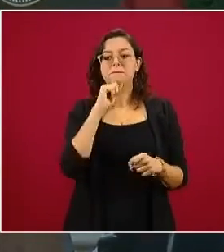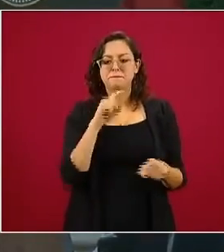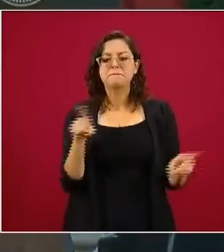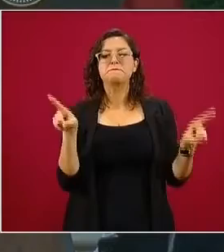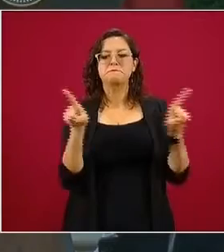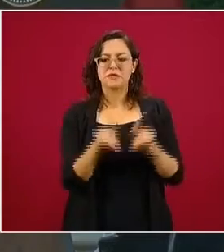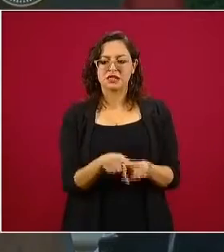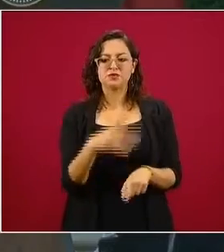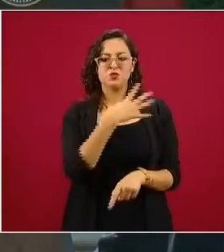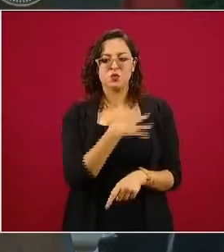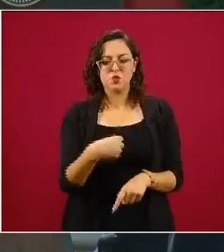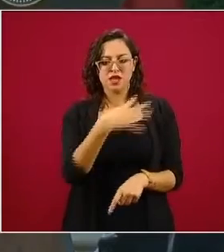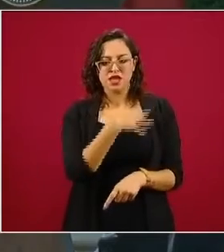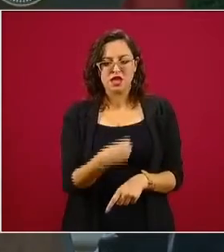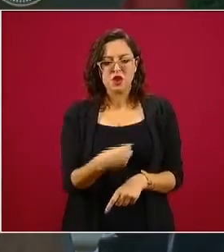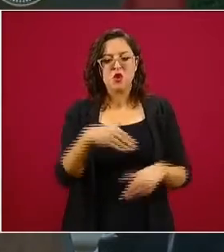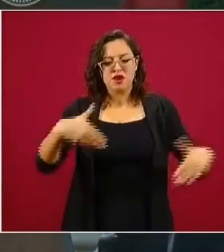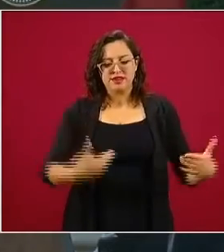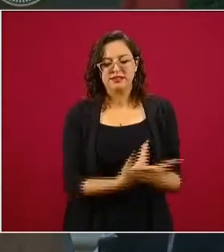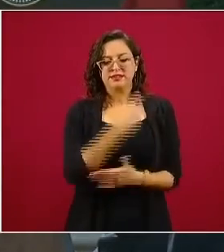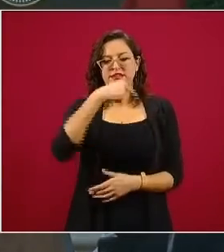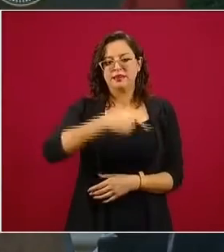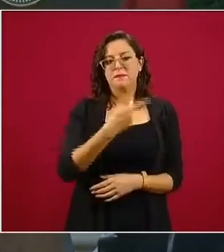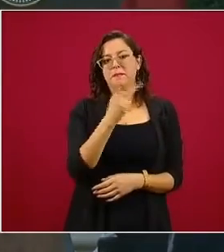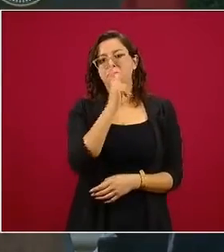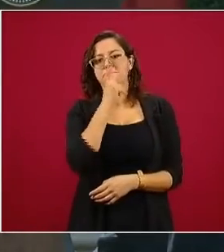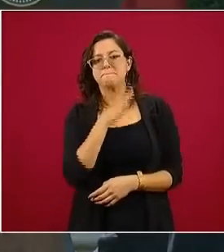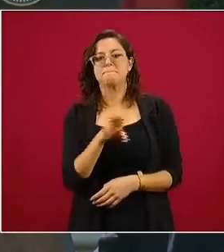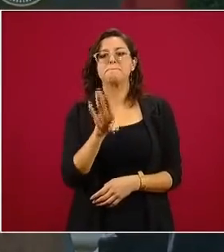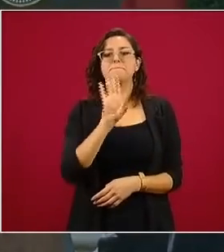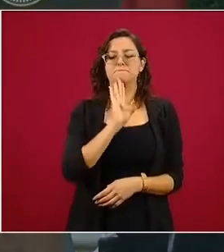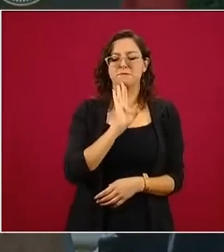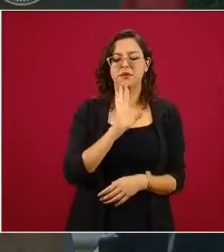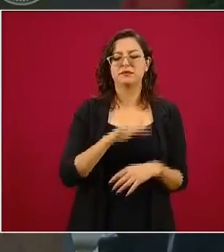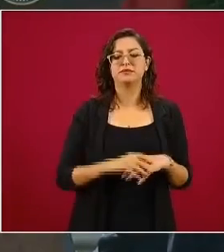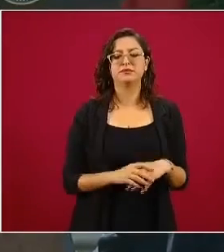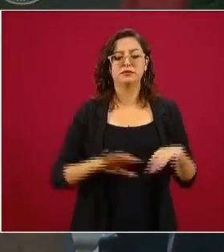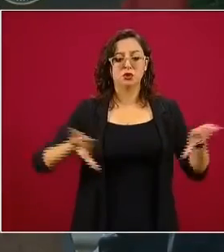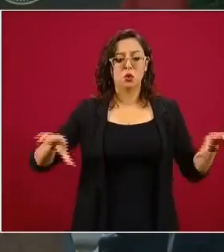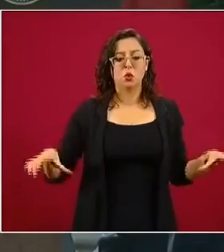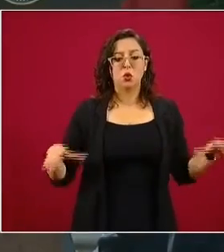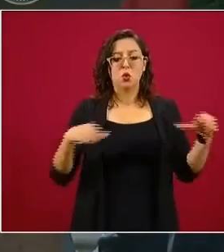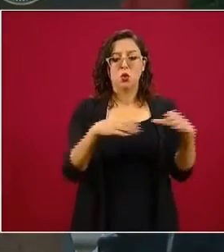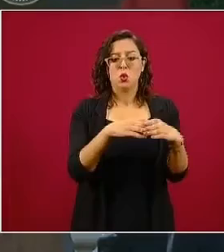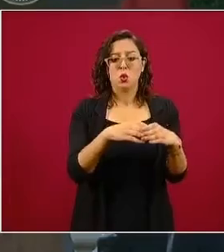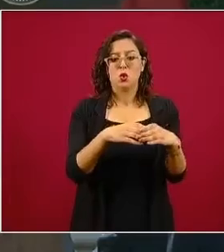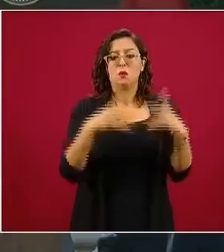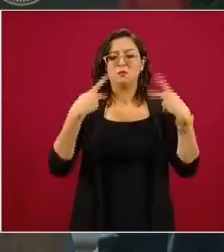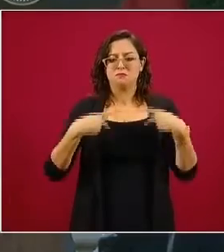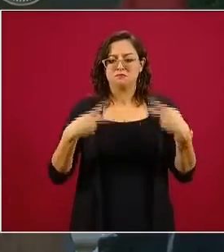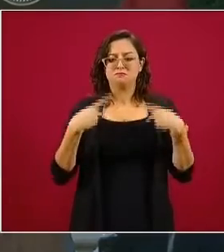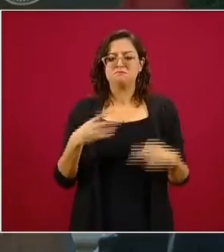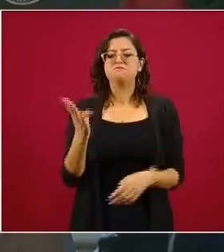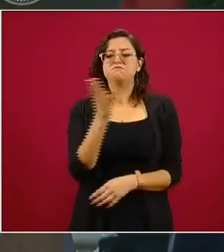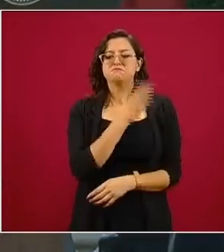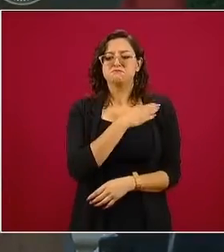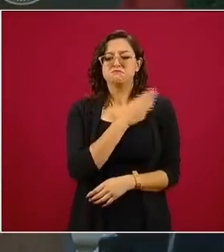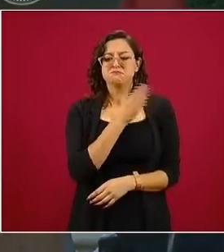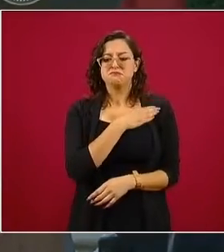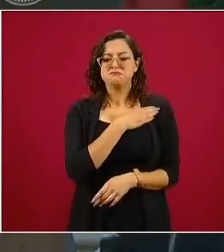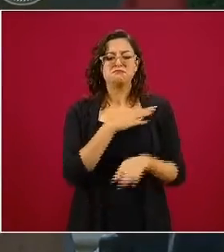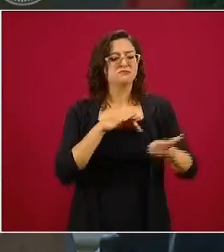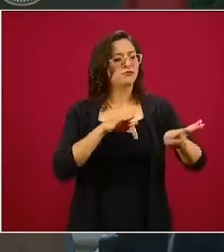de padres mexicanos. Se trata de una comunidad de gente buena